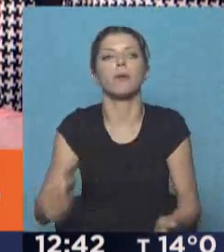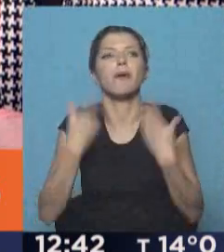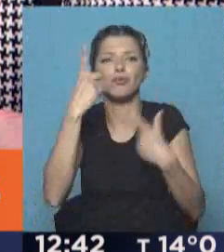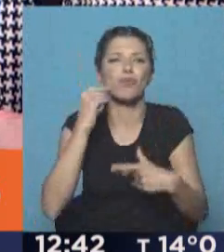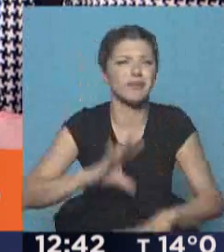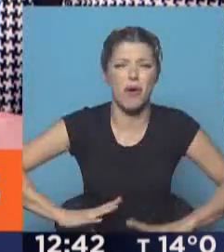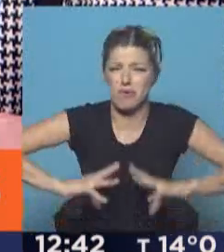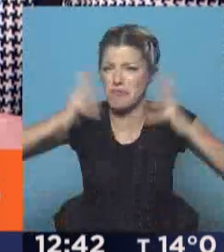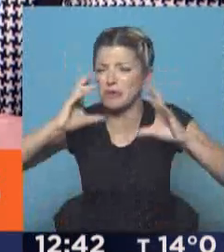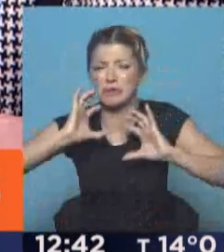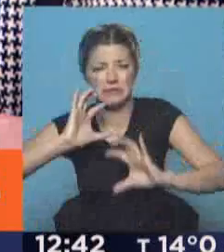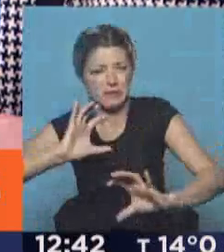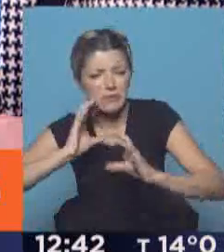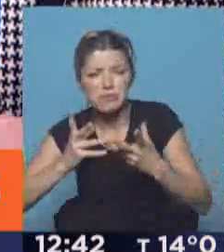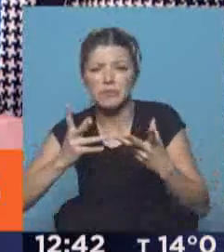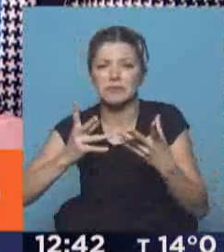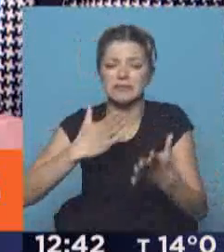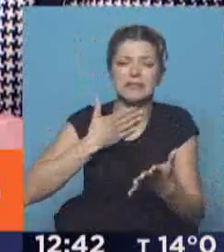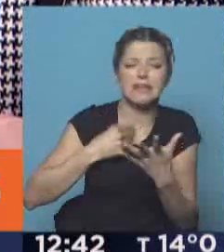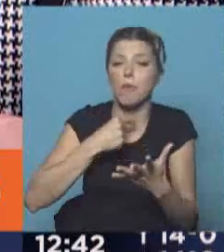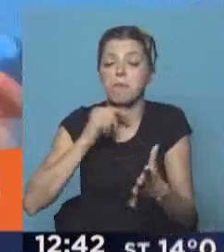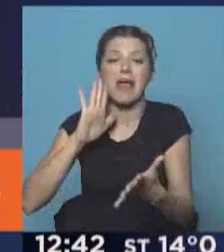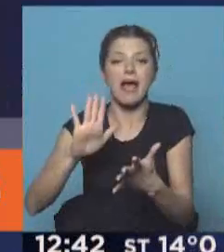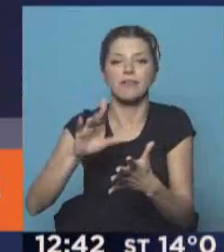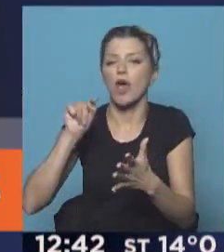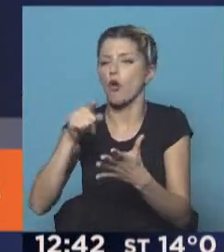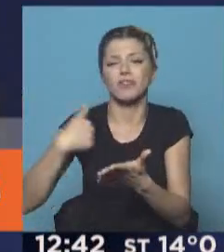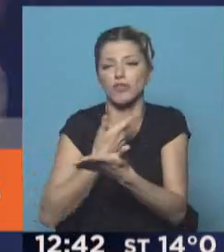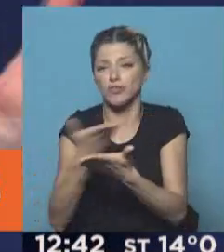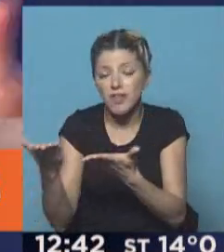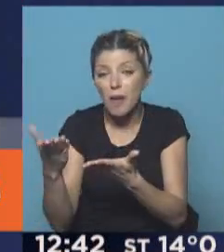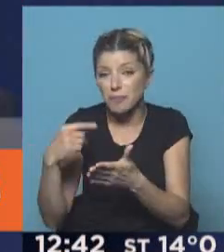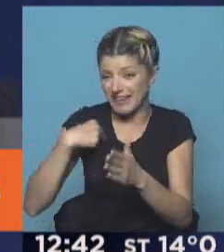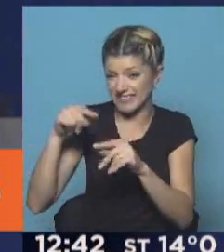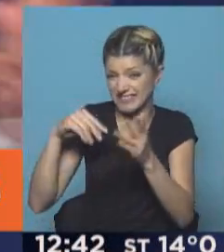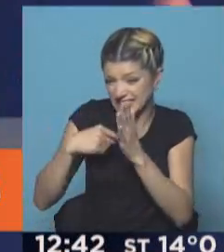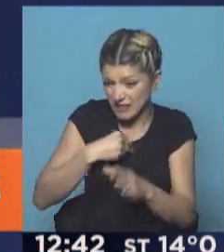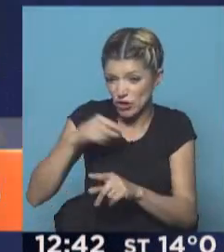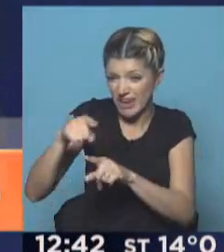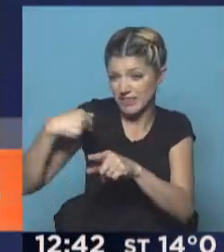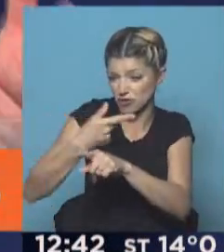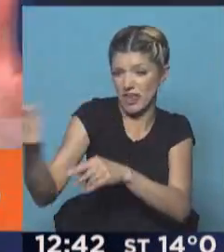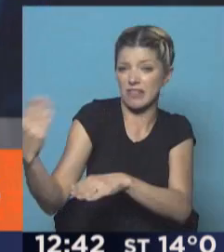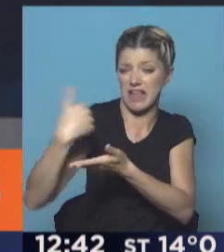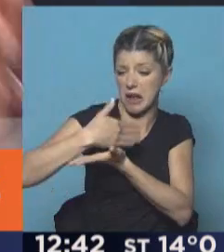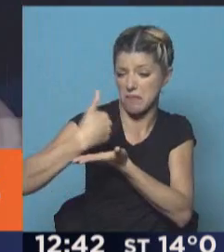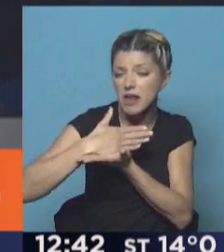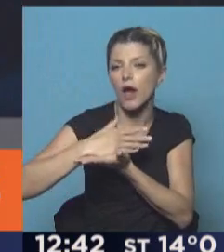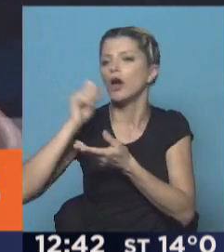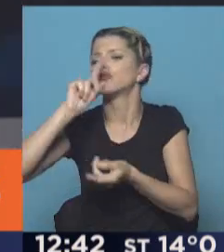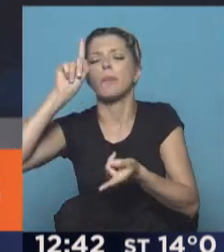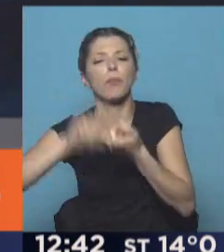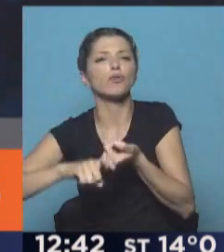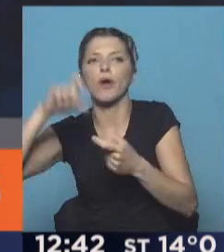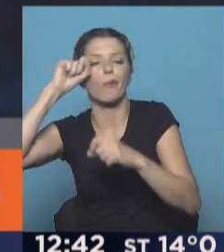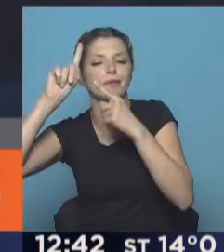ira, frustración, bronca, sed de venganza contra la sociedad que siente que lo discrimina, contra la mujer, contra lo que sea, contra la exmujer,